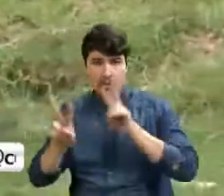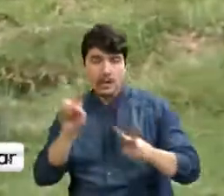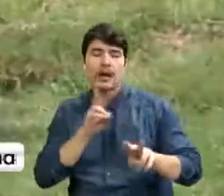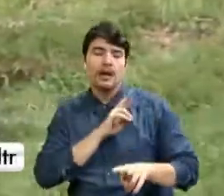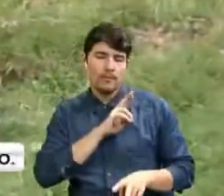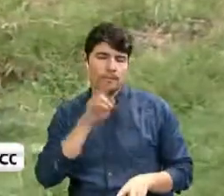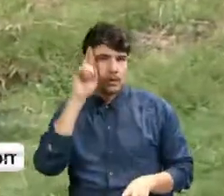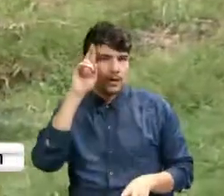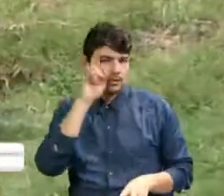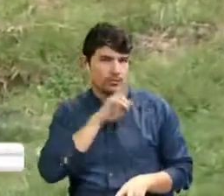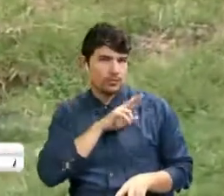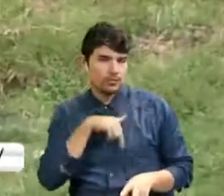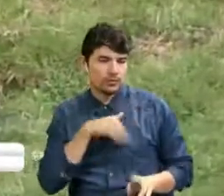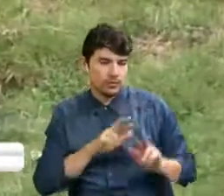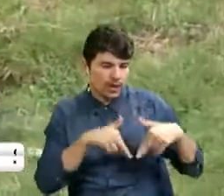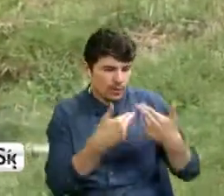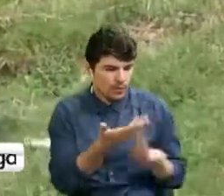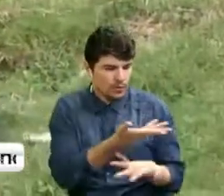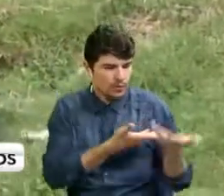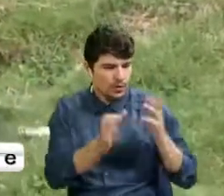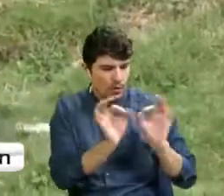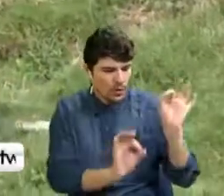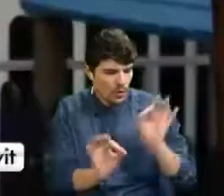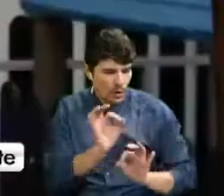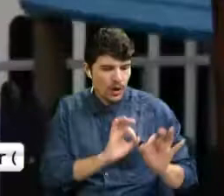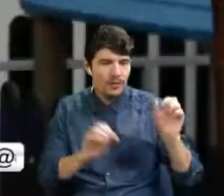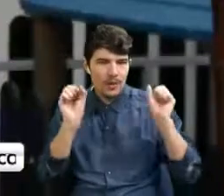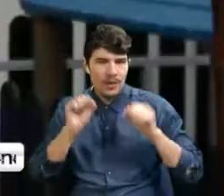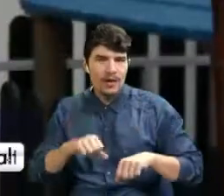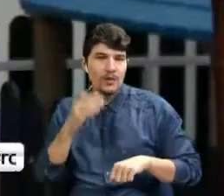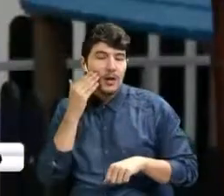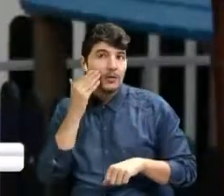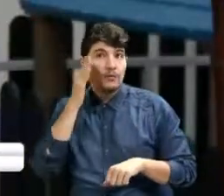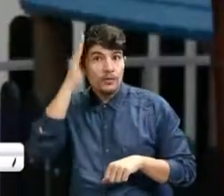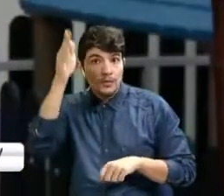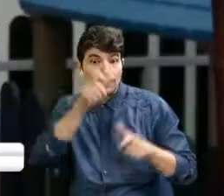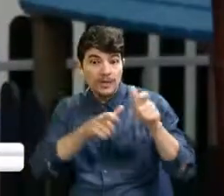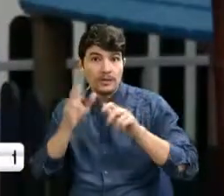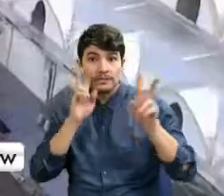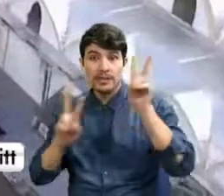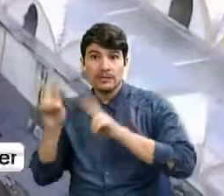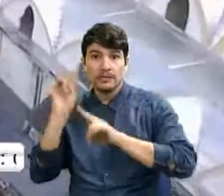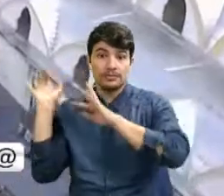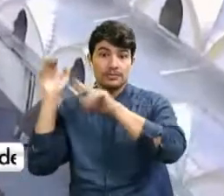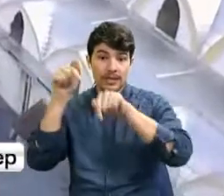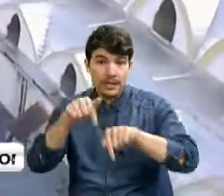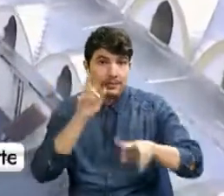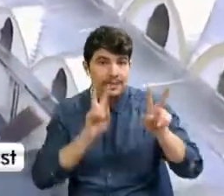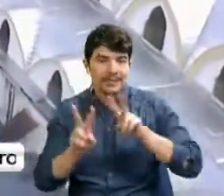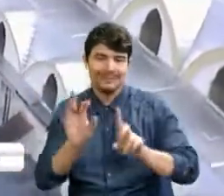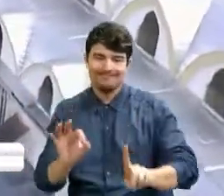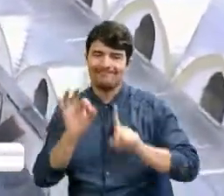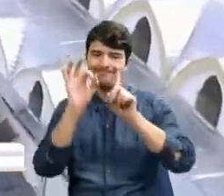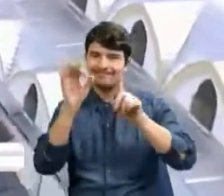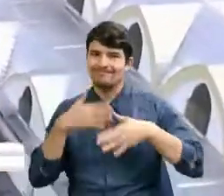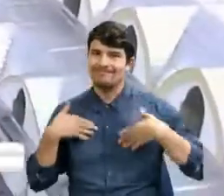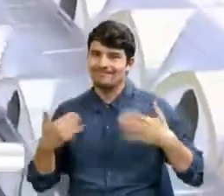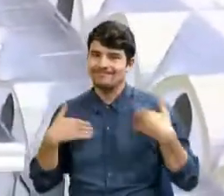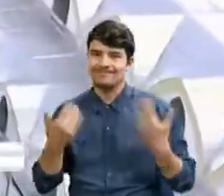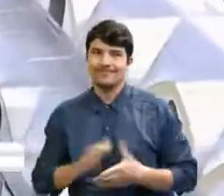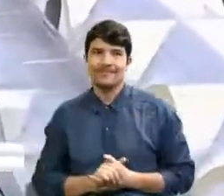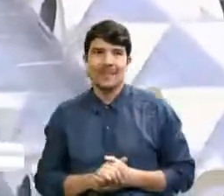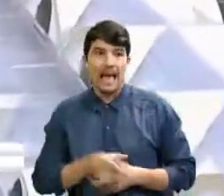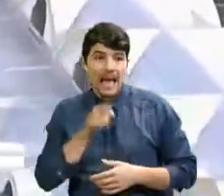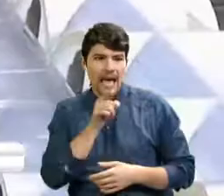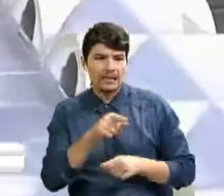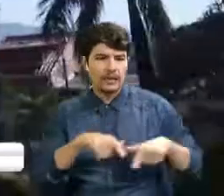a nuestros visitantes una Chinácota acogedora y una Chinácota agradable. En este municipio se pueden ofrecer